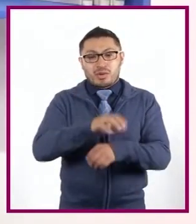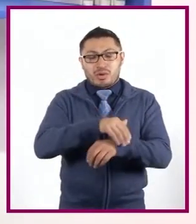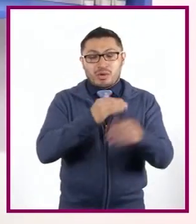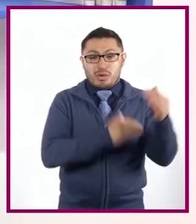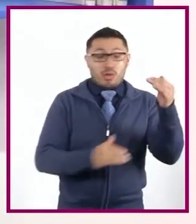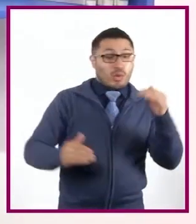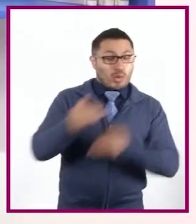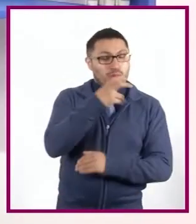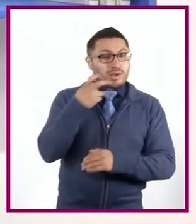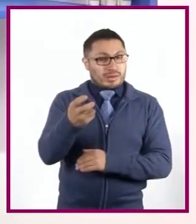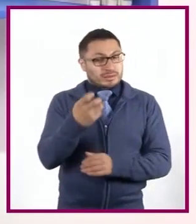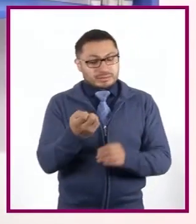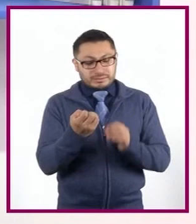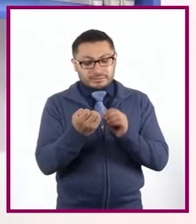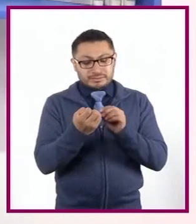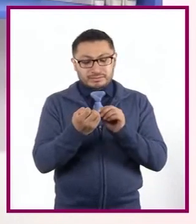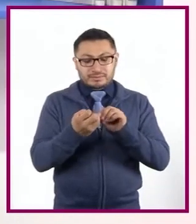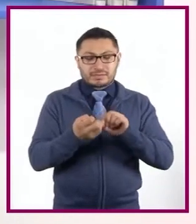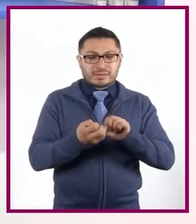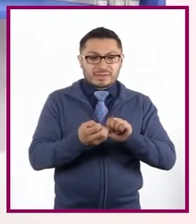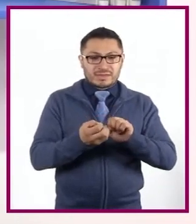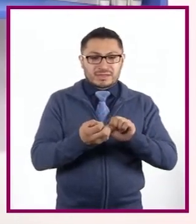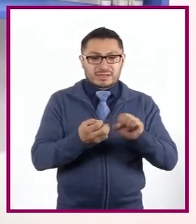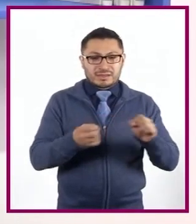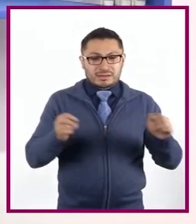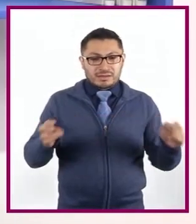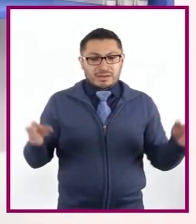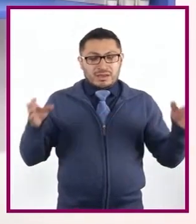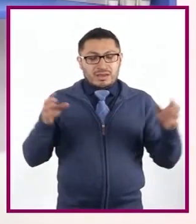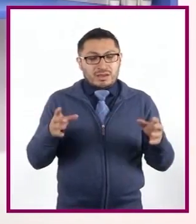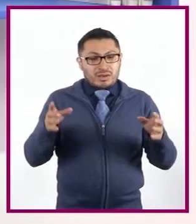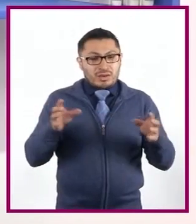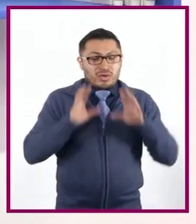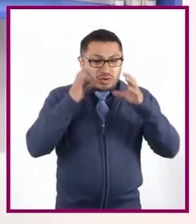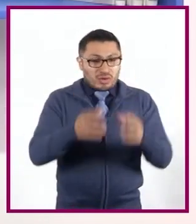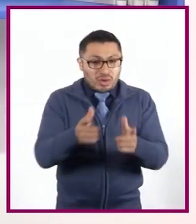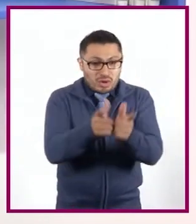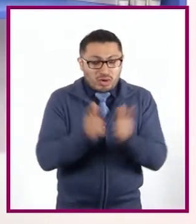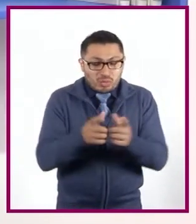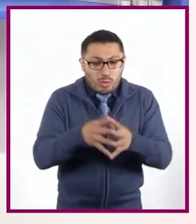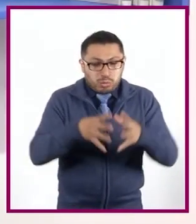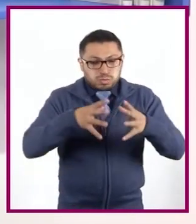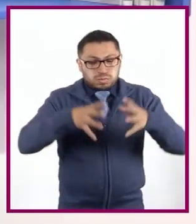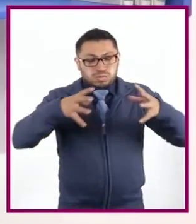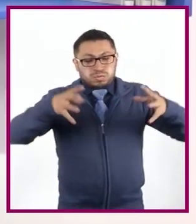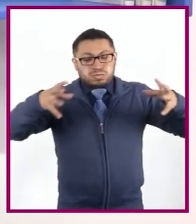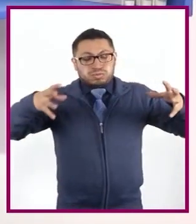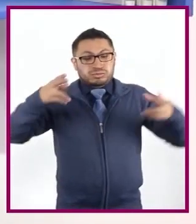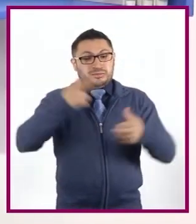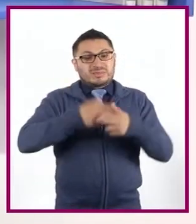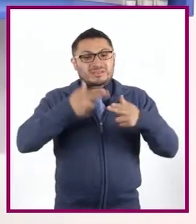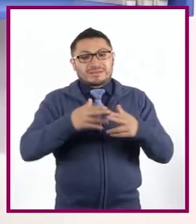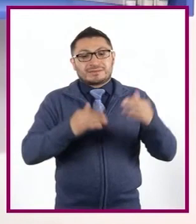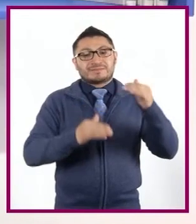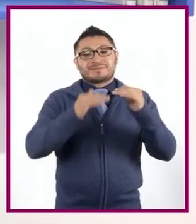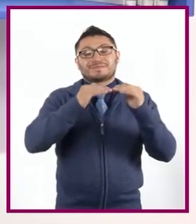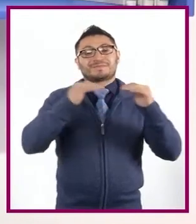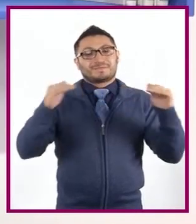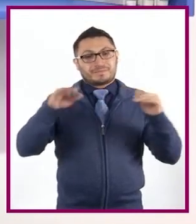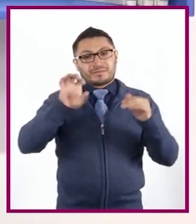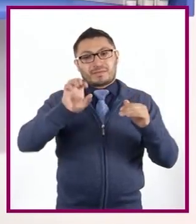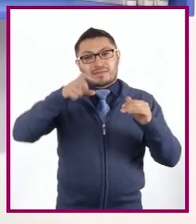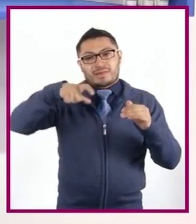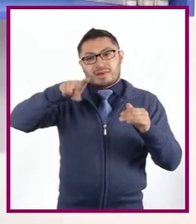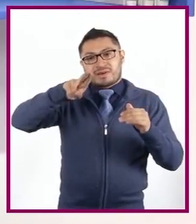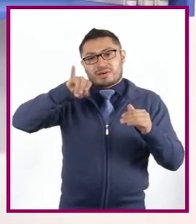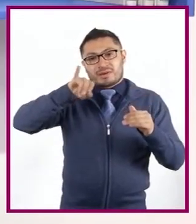a este número. La población sufrirá de crecimiento hasta llegar al nivel de equilibrio. Si el